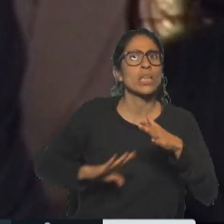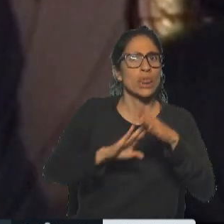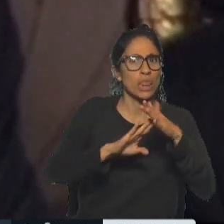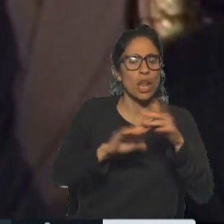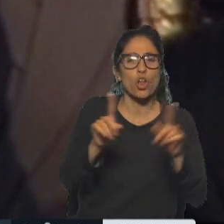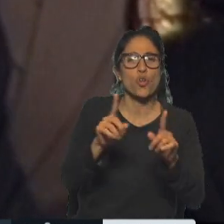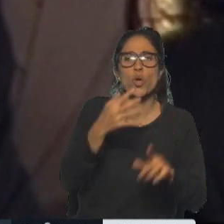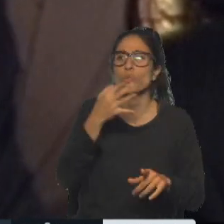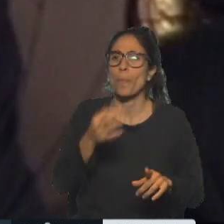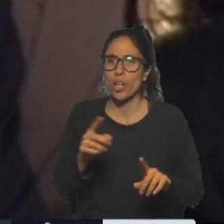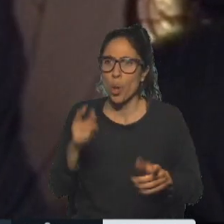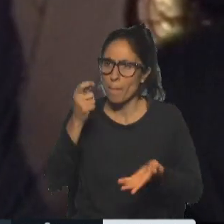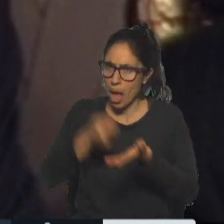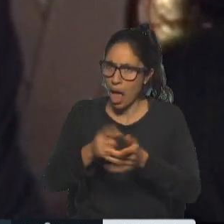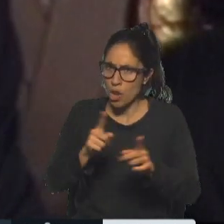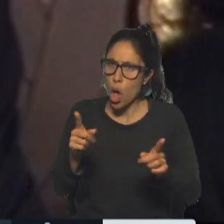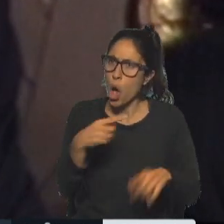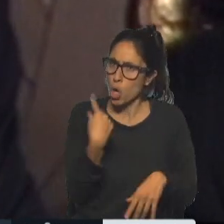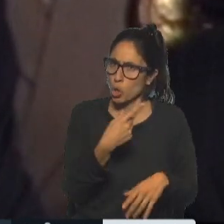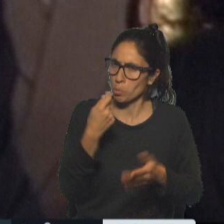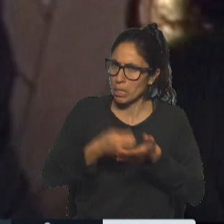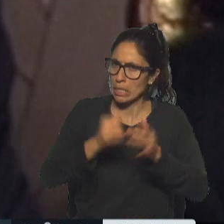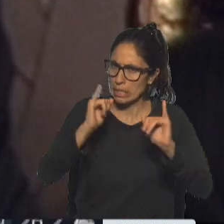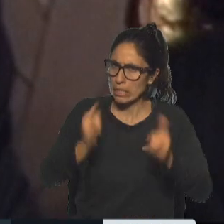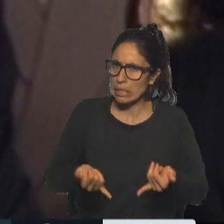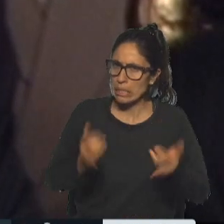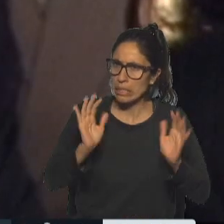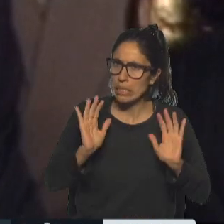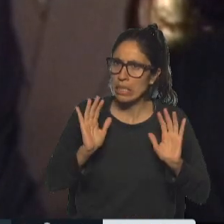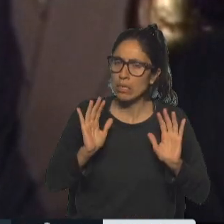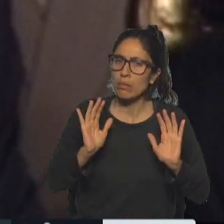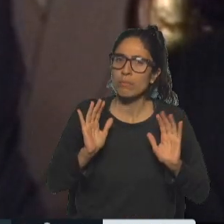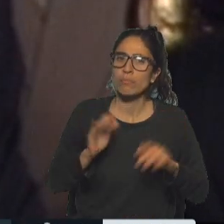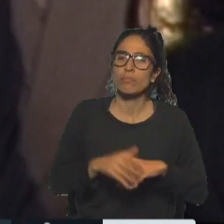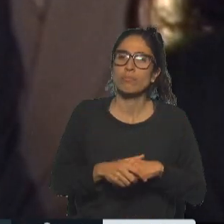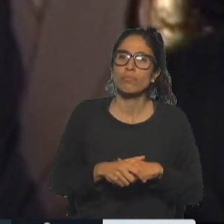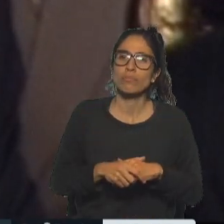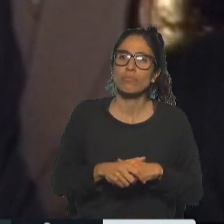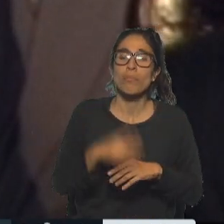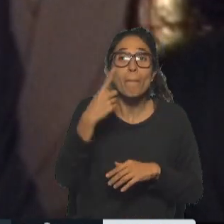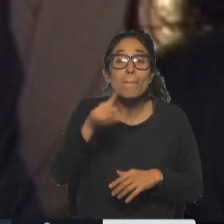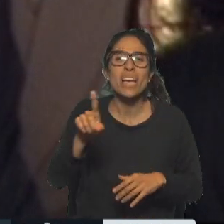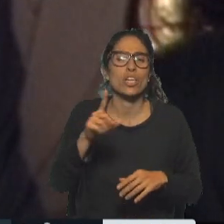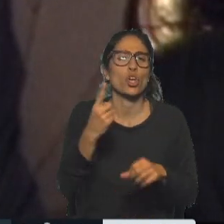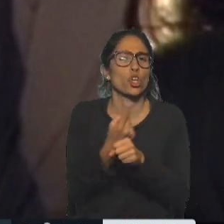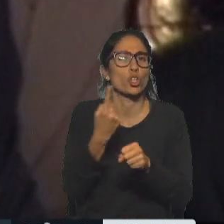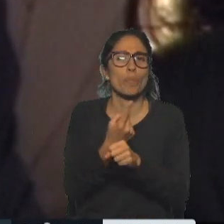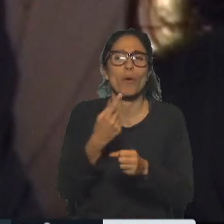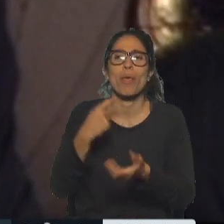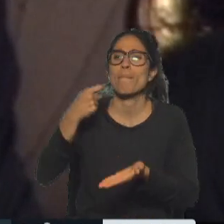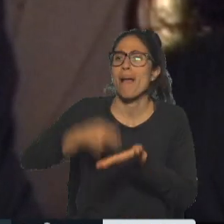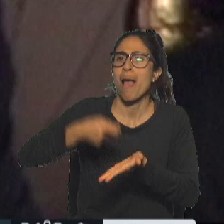de no pagar. No somos el proyecto del default, pero tampoco podemos pagar a costa de que cada vez